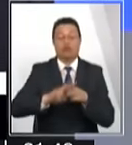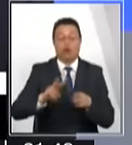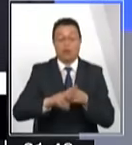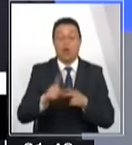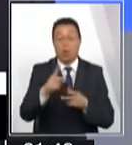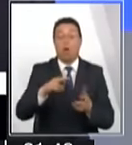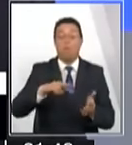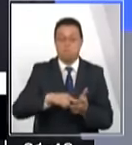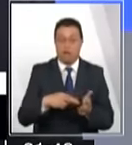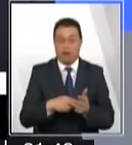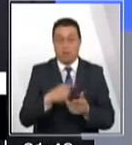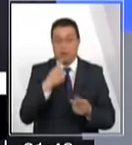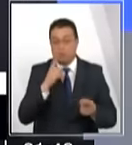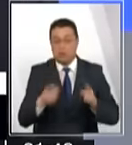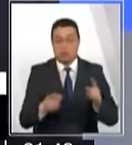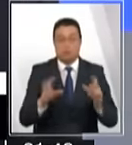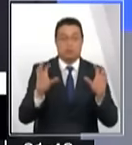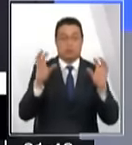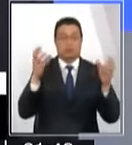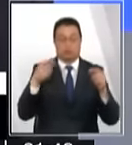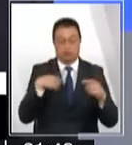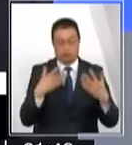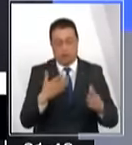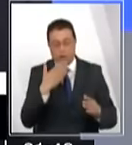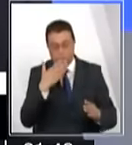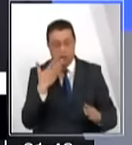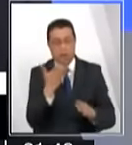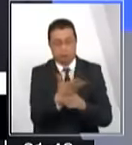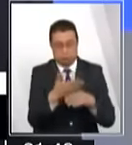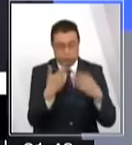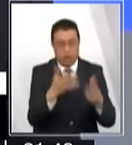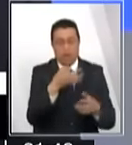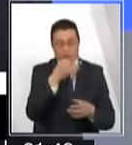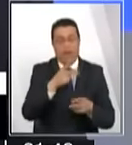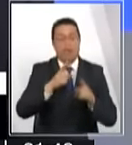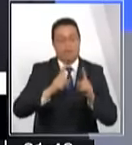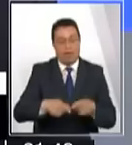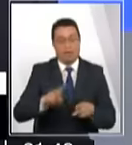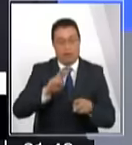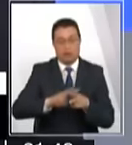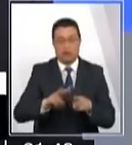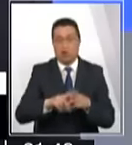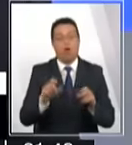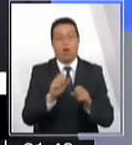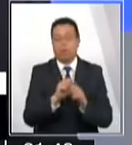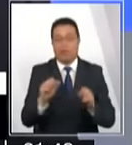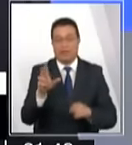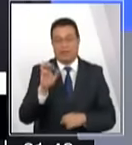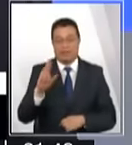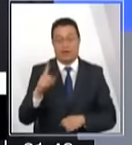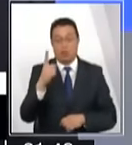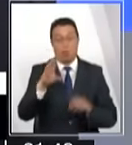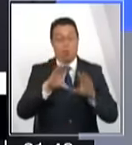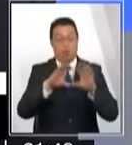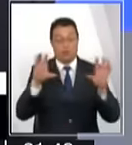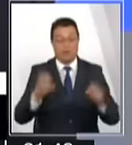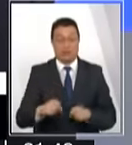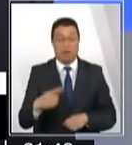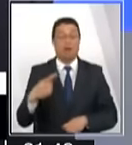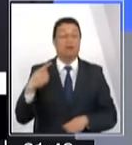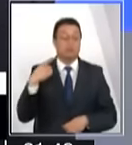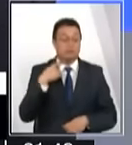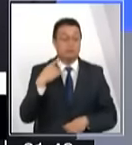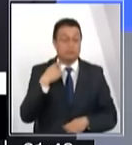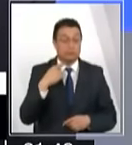que que nosotros le hemos planteado claramente que hay que resolver no puede ser que un sistema esté afectado por